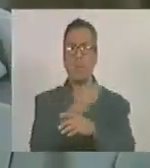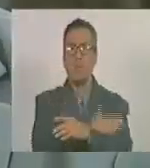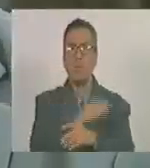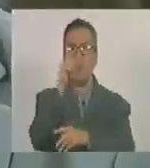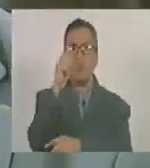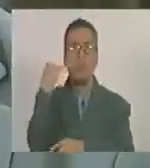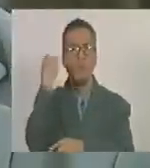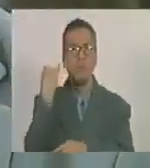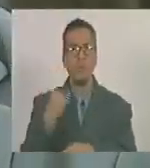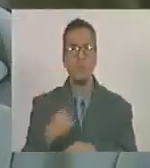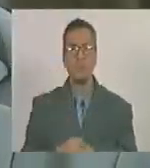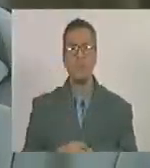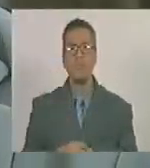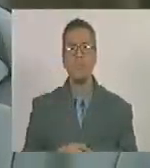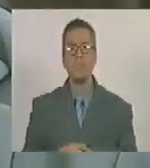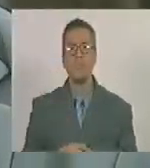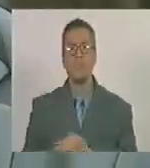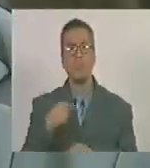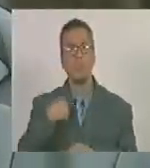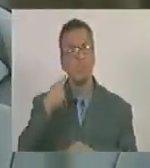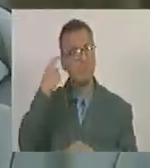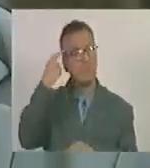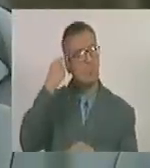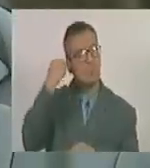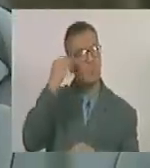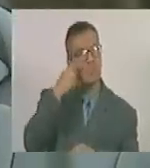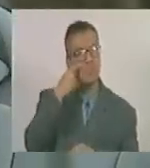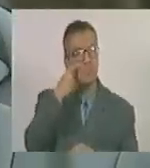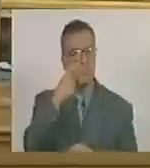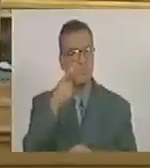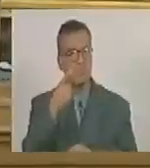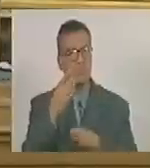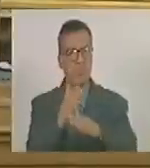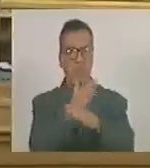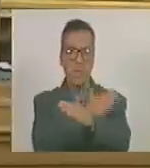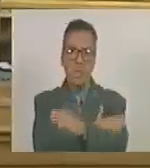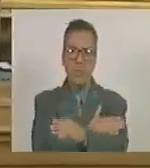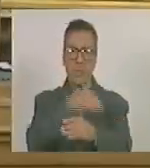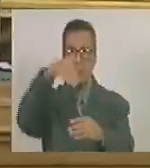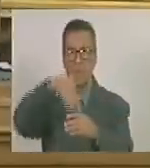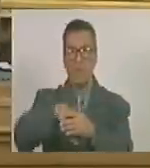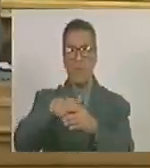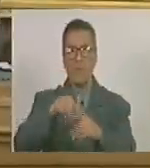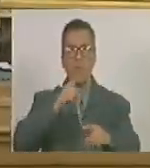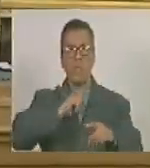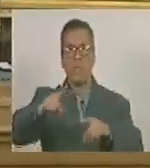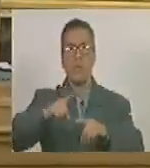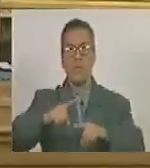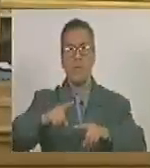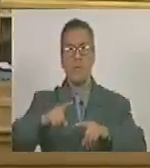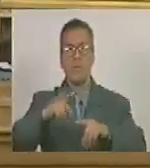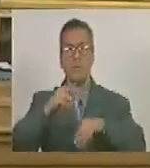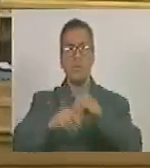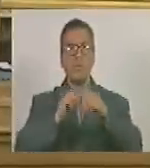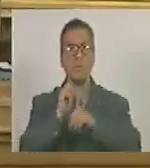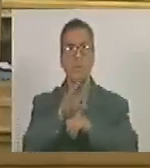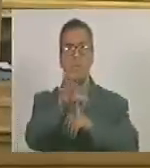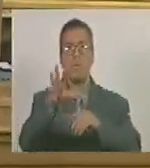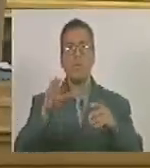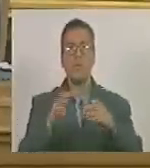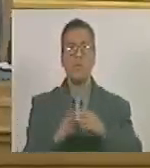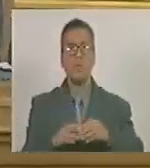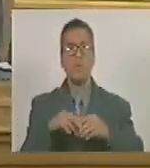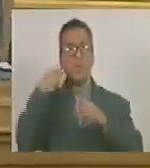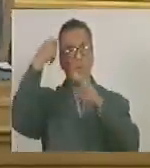la diputada Iris Varela. Curiosamente, la precandidata que ordenó la difusión de esos